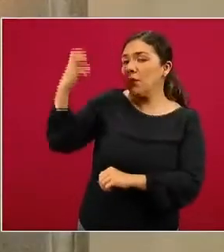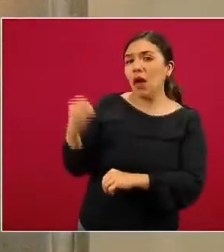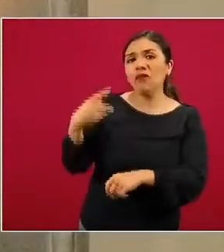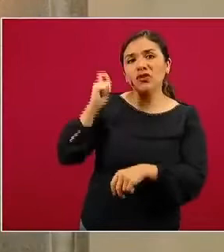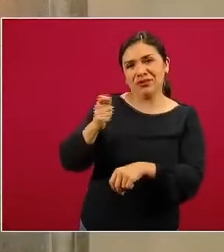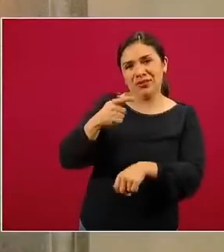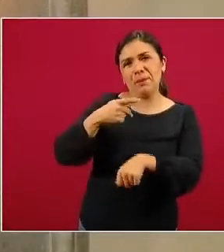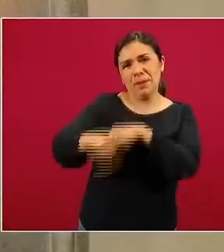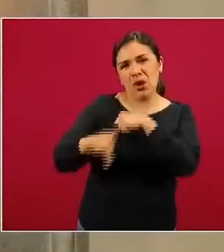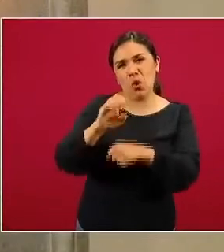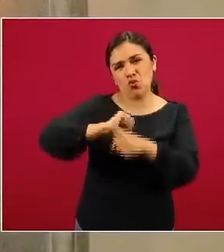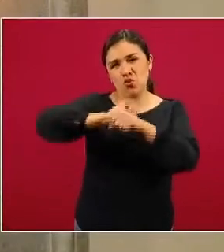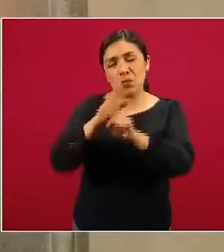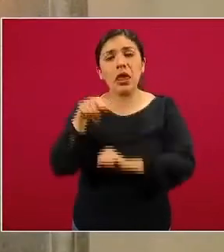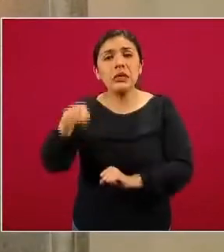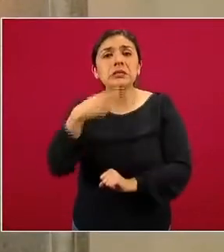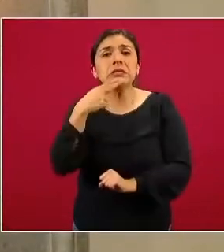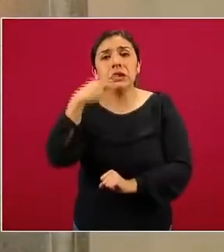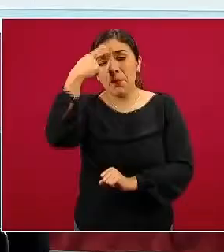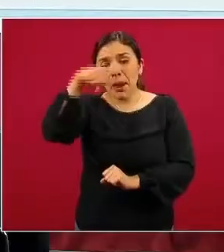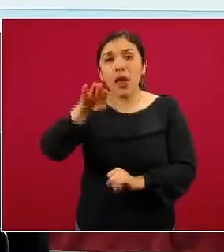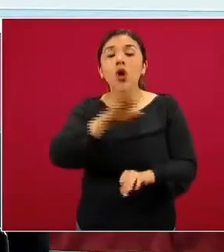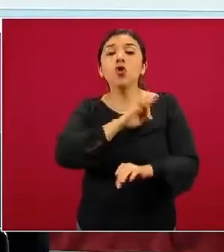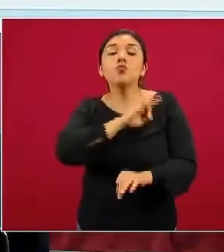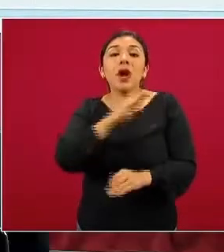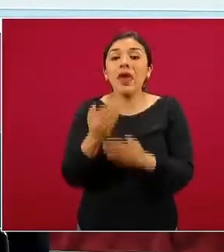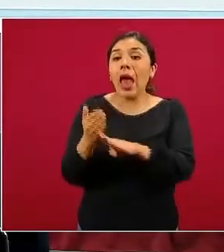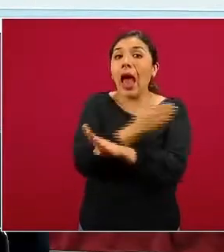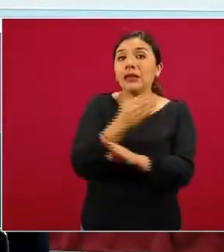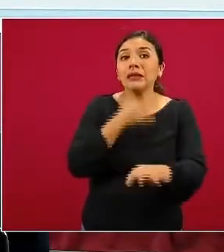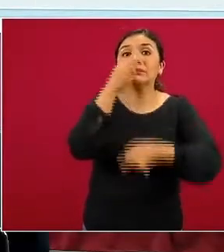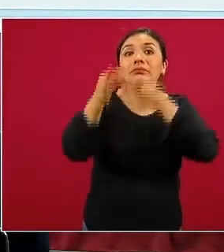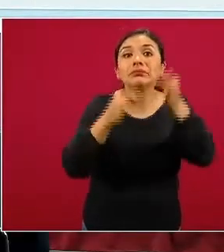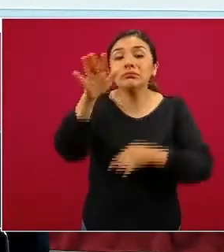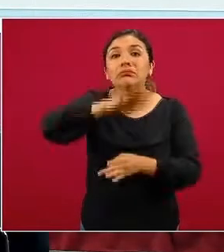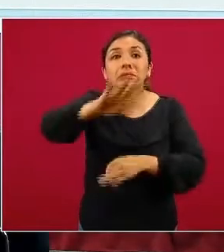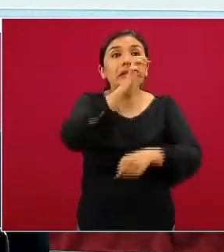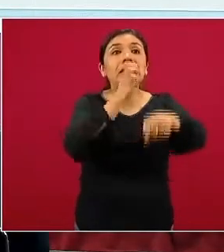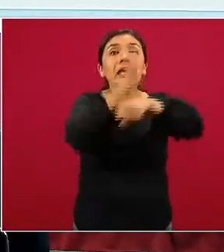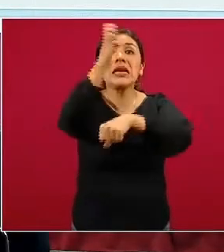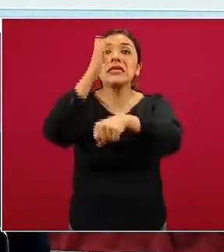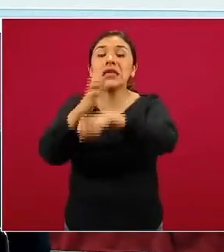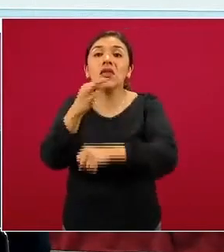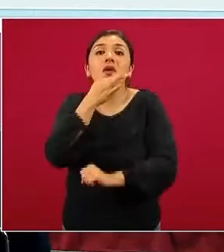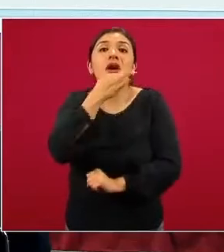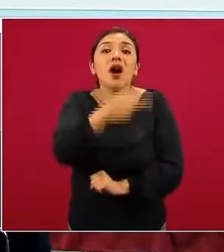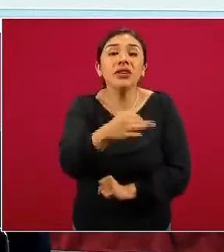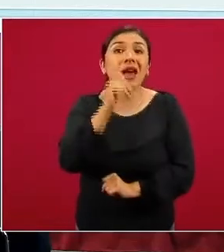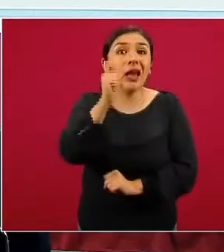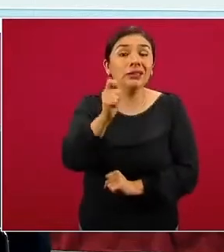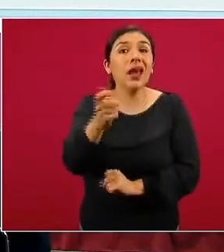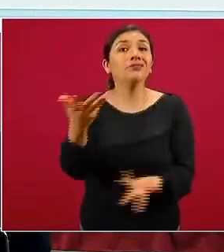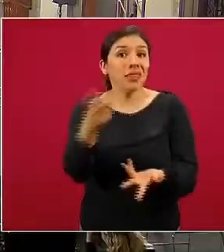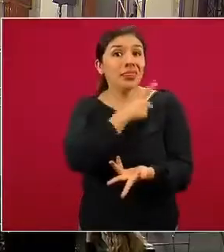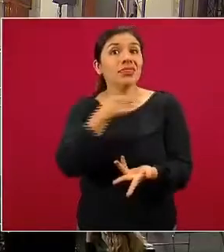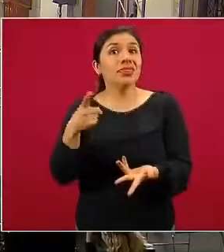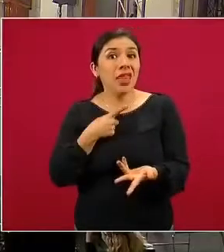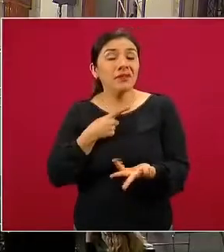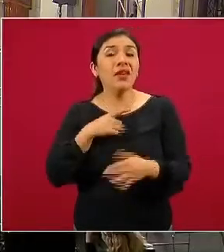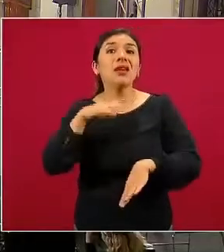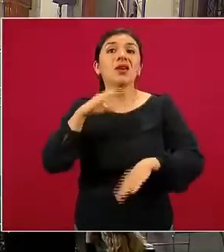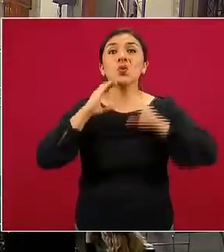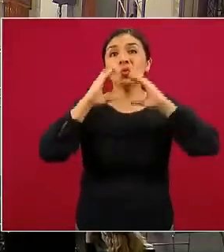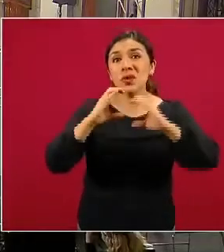su principal objetivo es poder alertar de manera oportuna a una entidad federativa de que se deben de